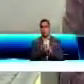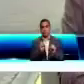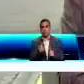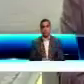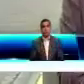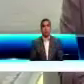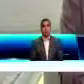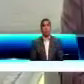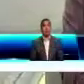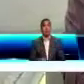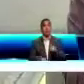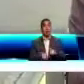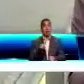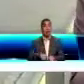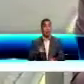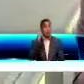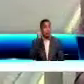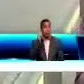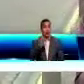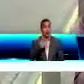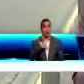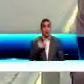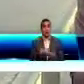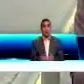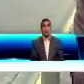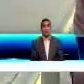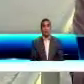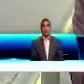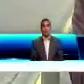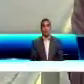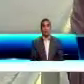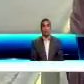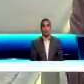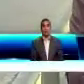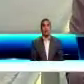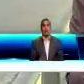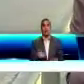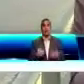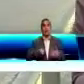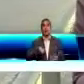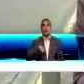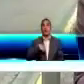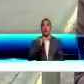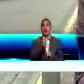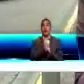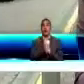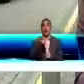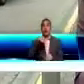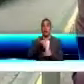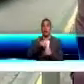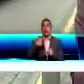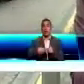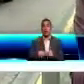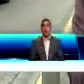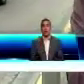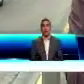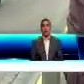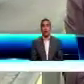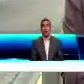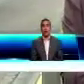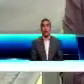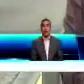nada. Verónica Olivero, en cambio, se encuentra en este momento en el Instituto Geofísico de la ciudad capital de